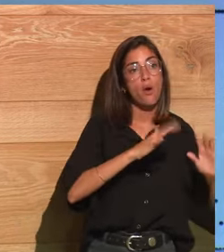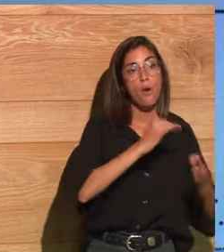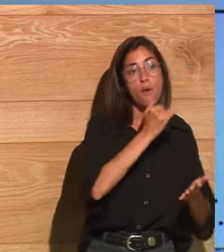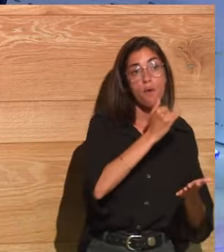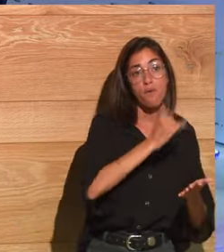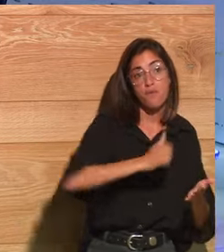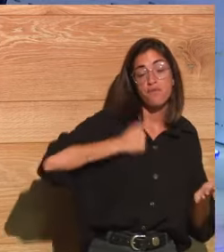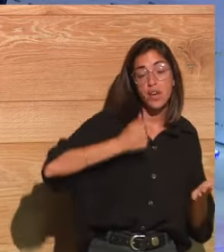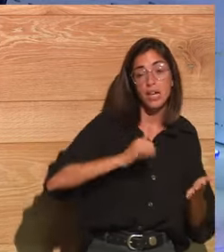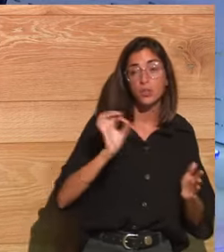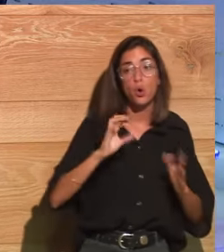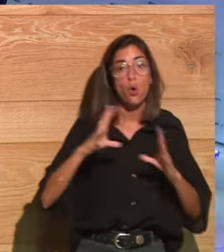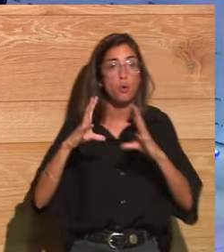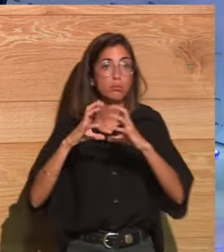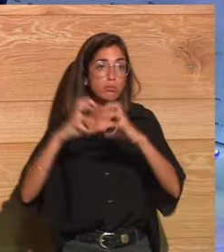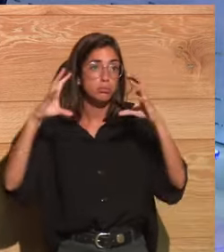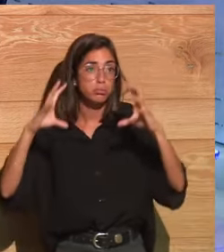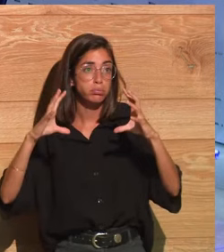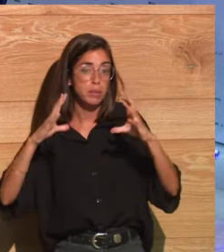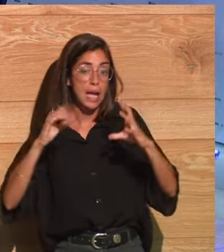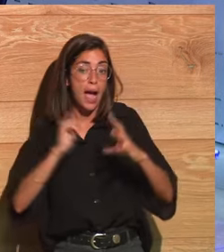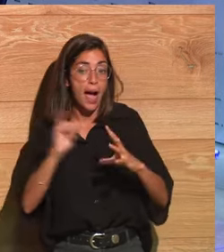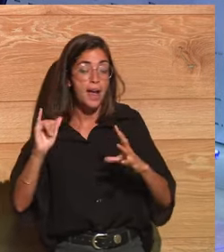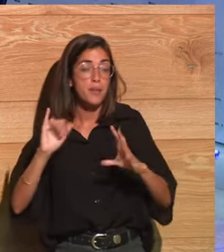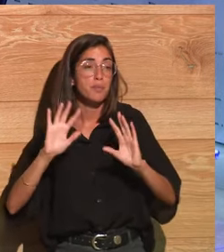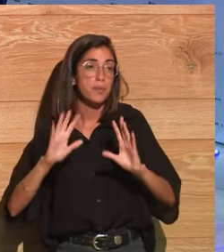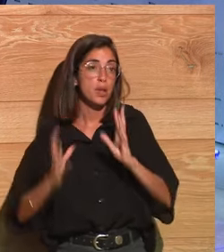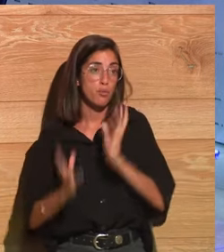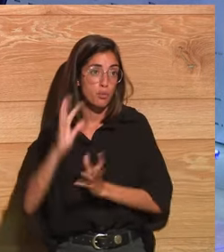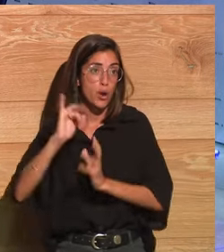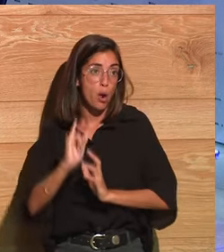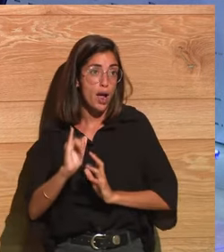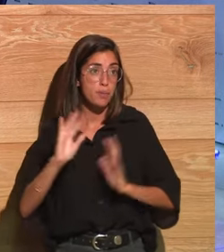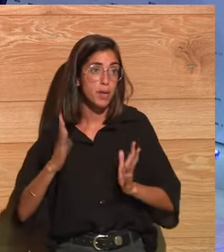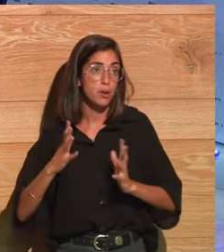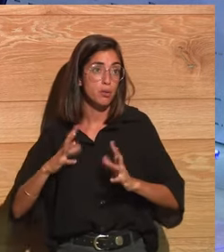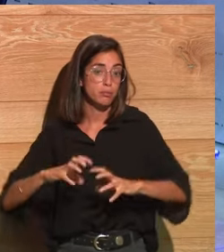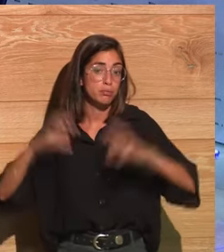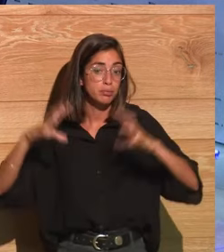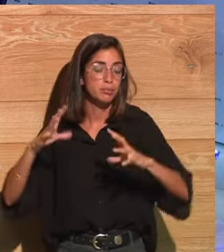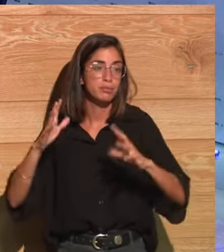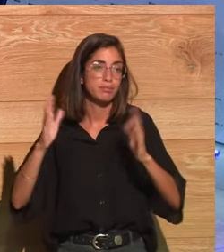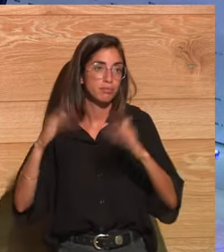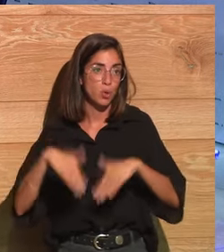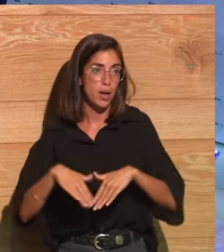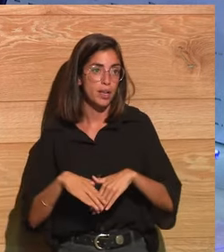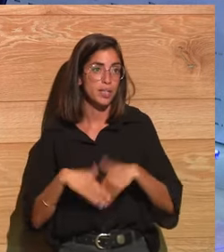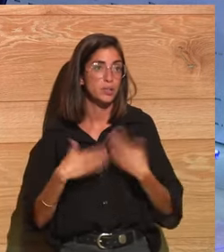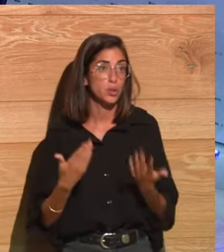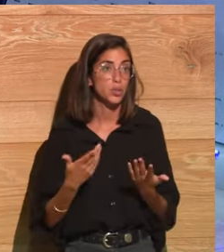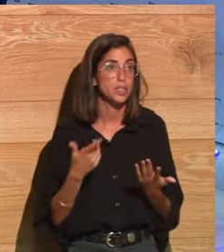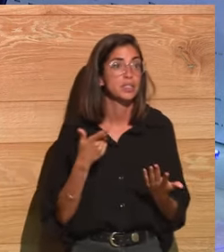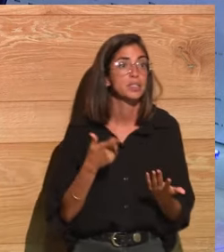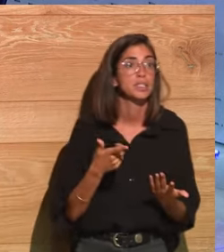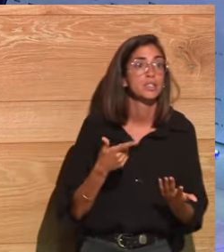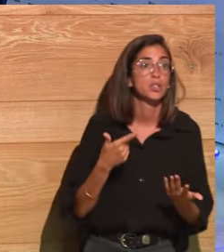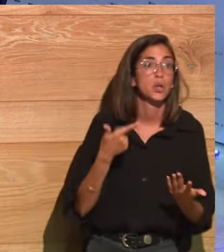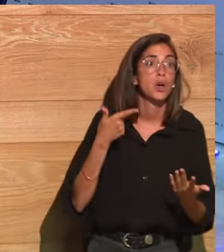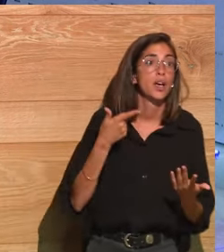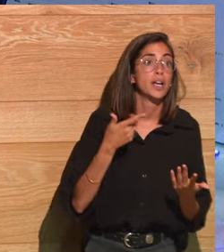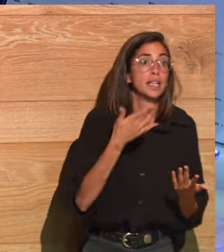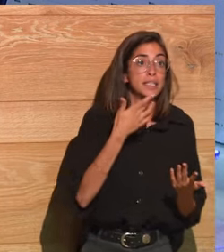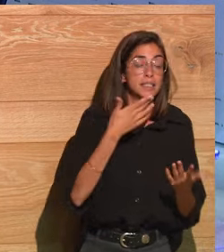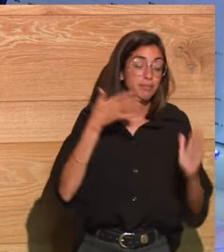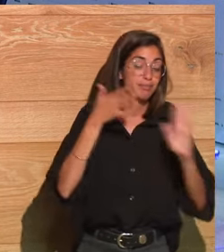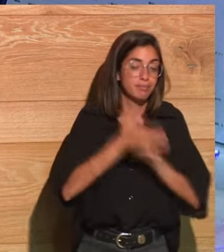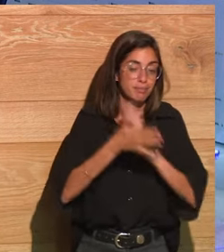a veces ese detector de humos es demasiado sensible, pero nos mantiene alerta y nos protege. Y eso explicaría algunos, de manera